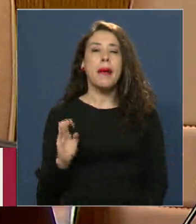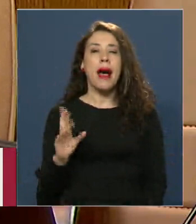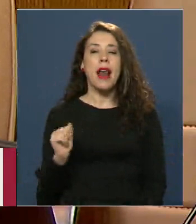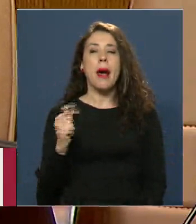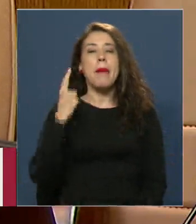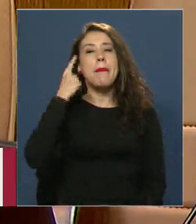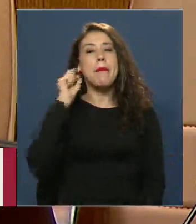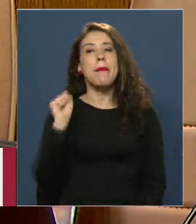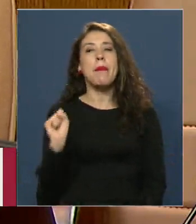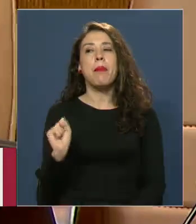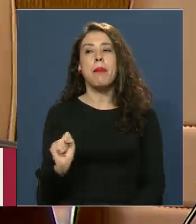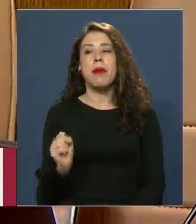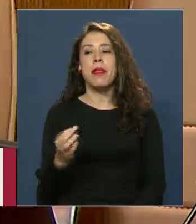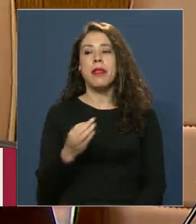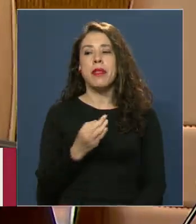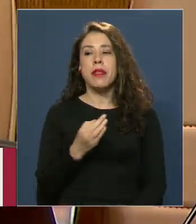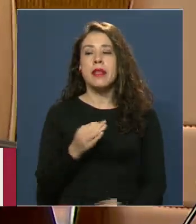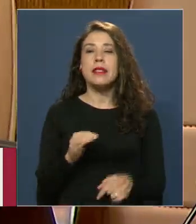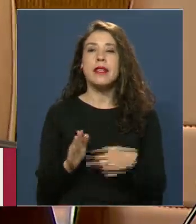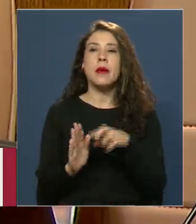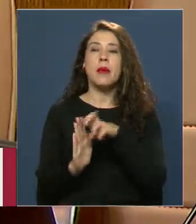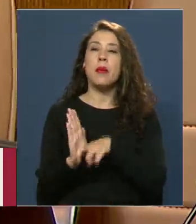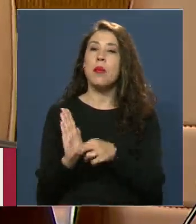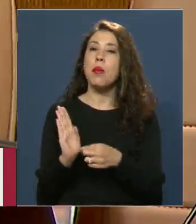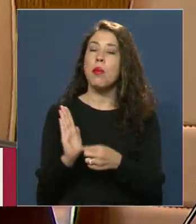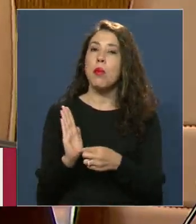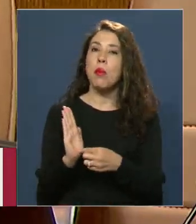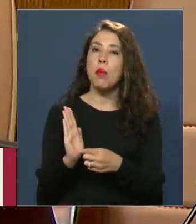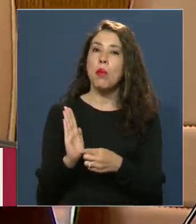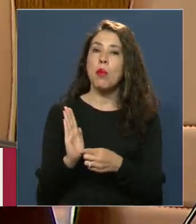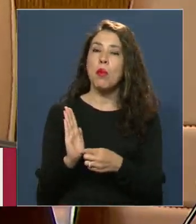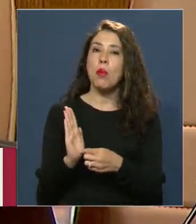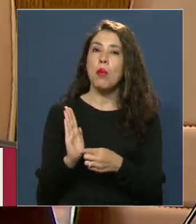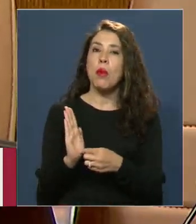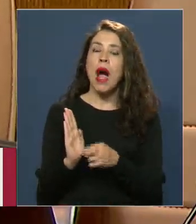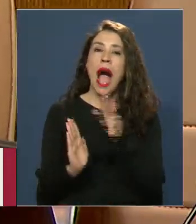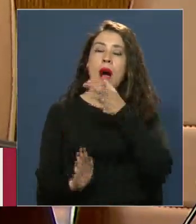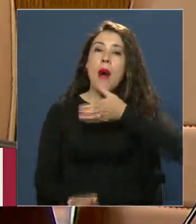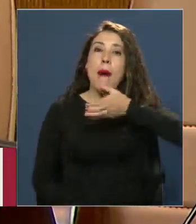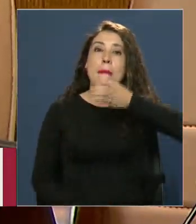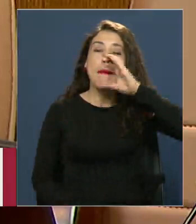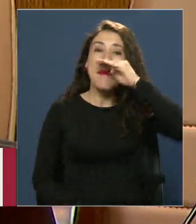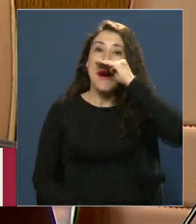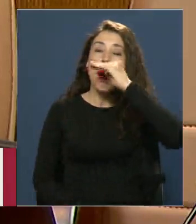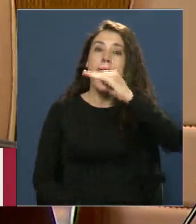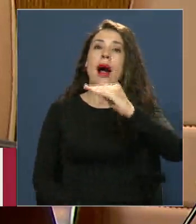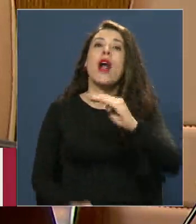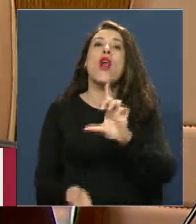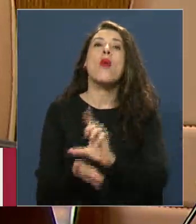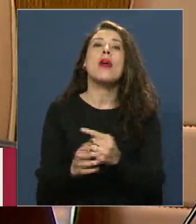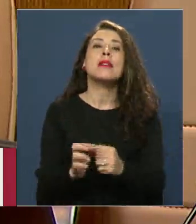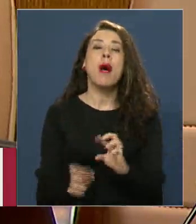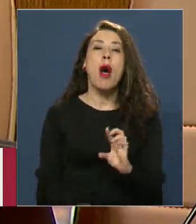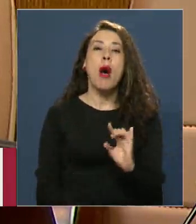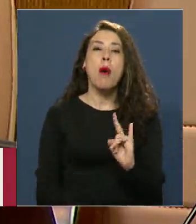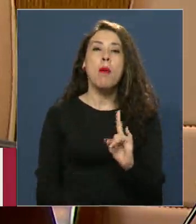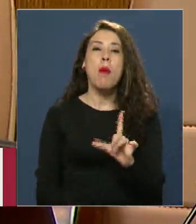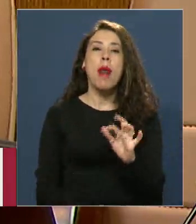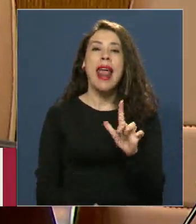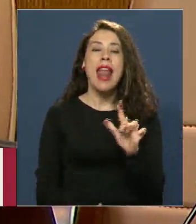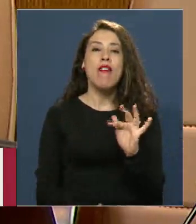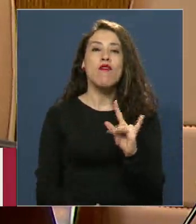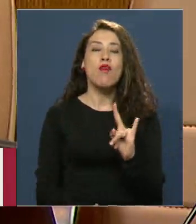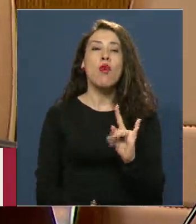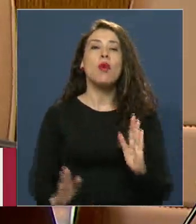con el objeto pueda incorporar dentro de la cartera de proyectos de agua potable rural al sector de Pulelfu, Santa Elvira y